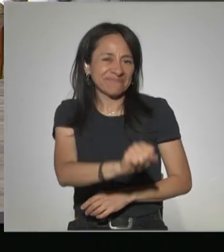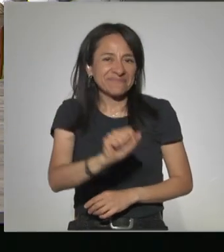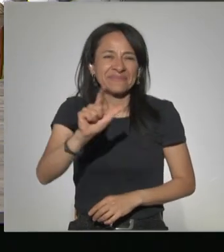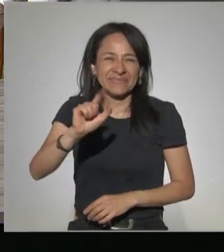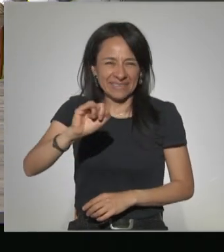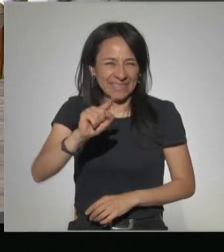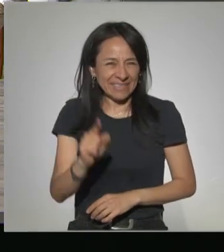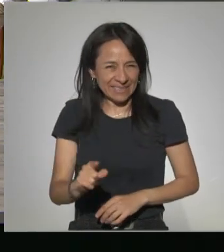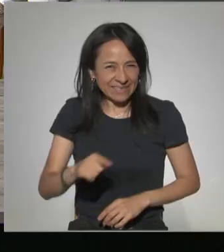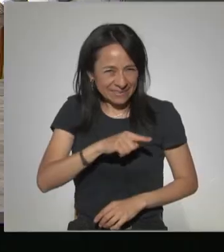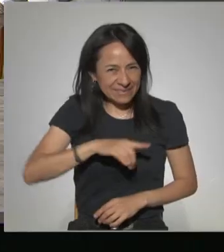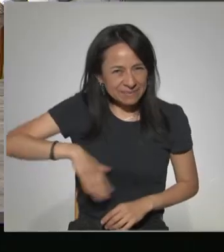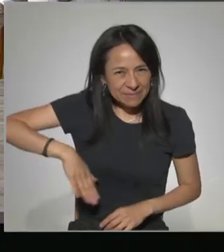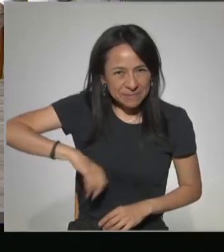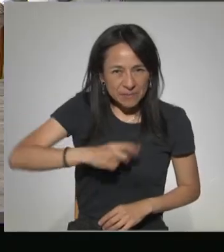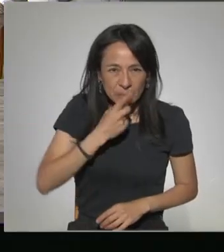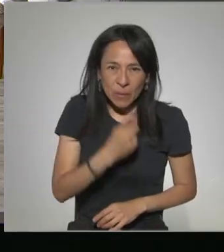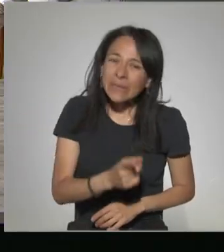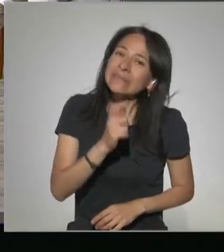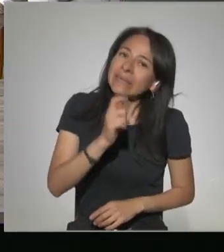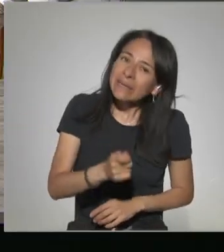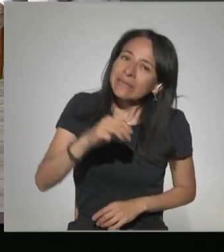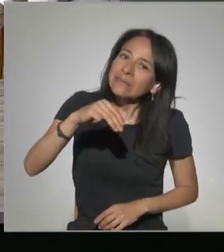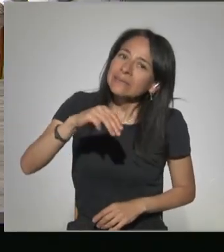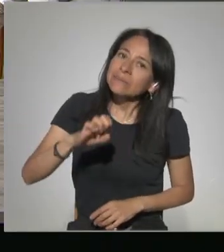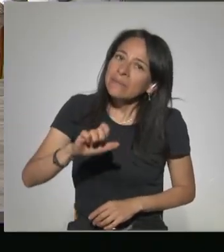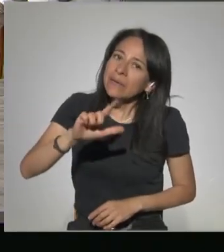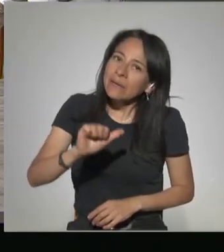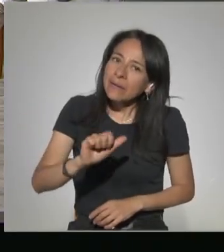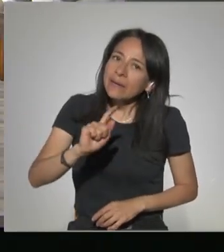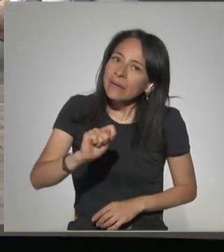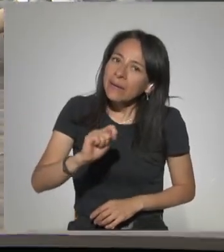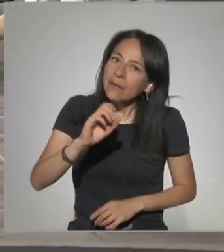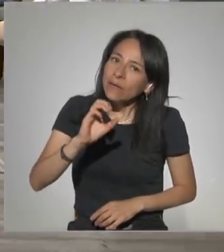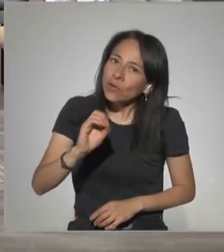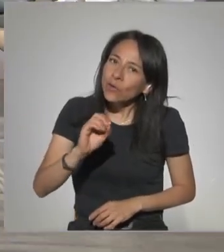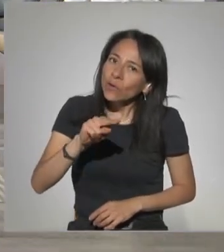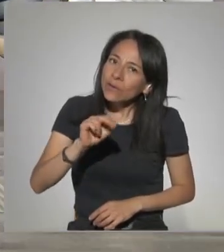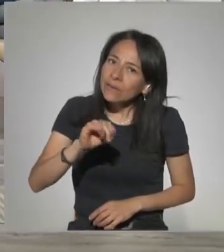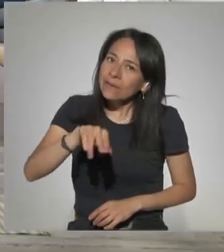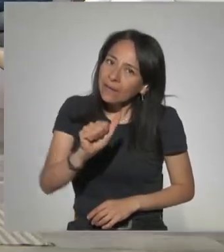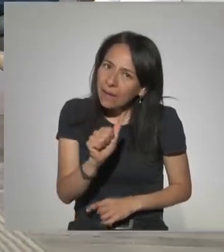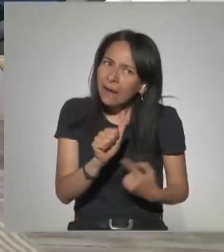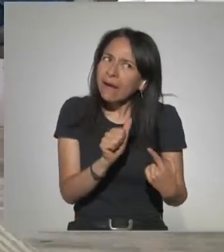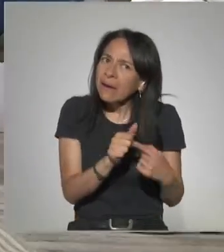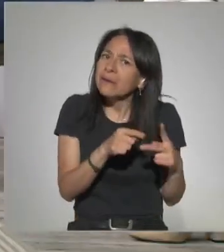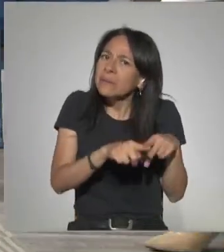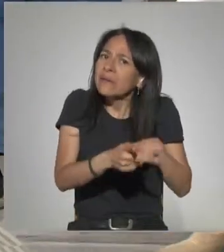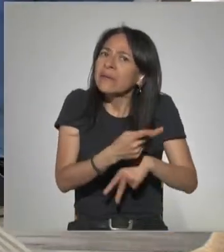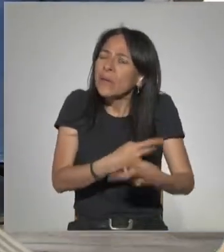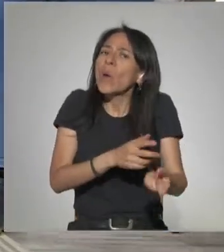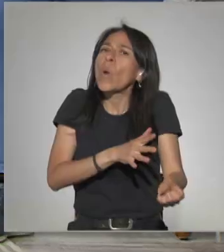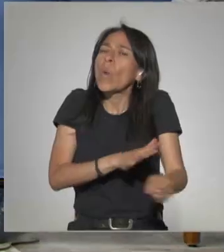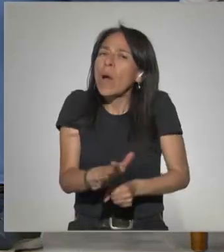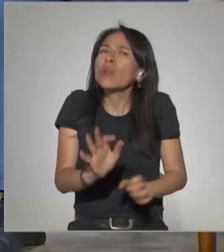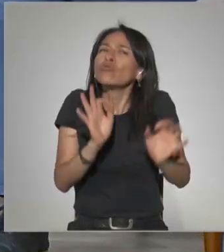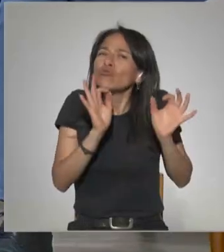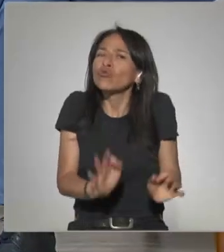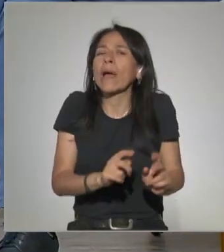esta parte de la melatonina, por ejemplo, se produce cuando afuera está oscureciendo,